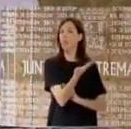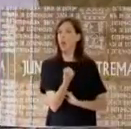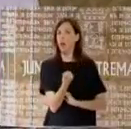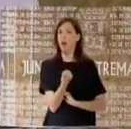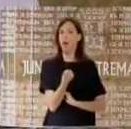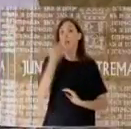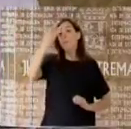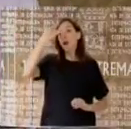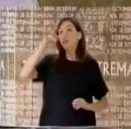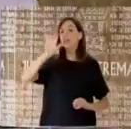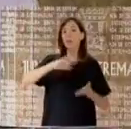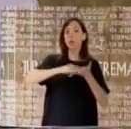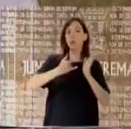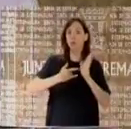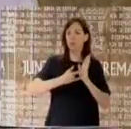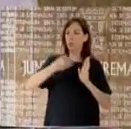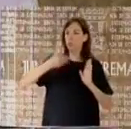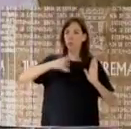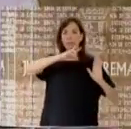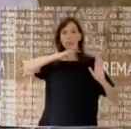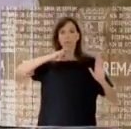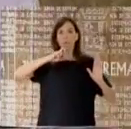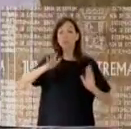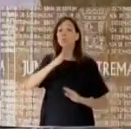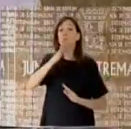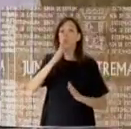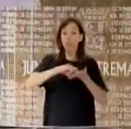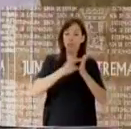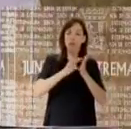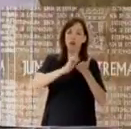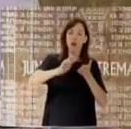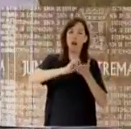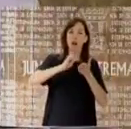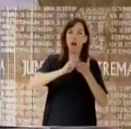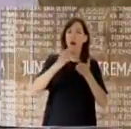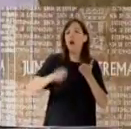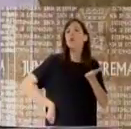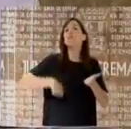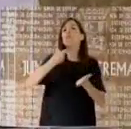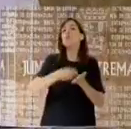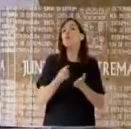ser la envergadura de este proyecto cuando solo la redacción significa un coste de